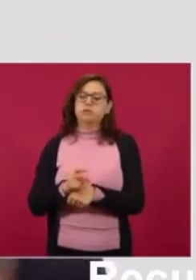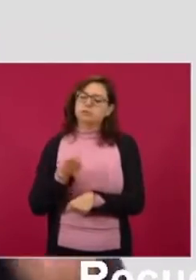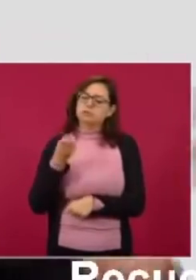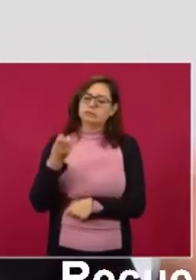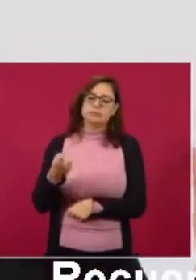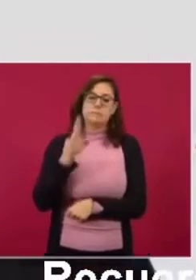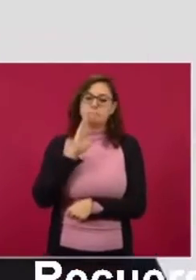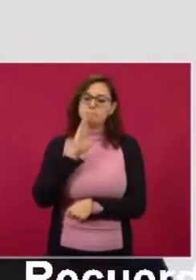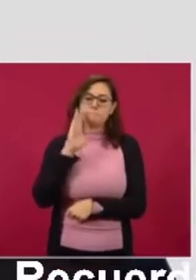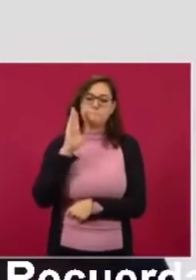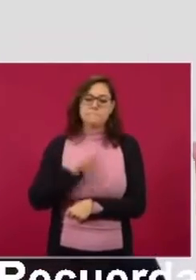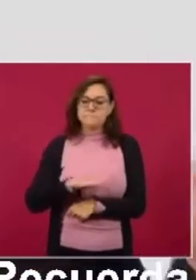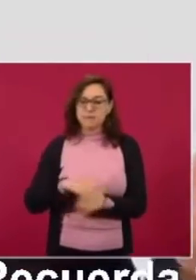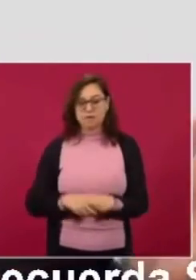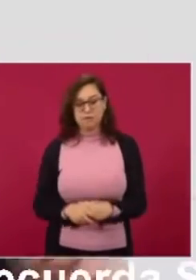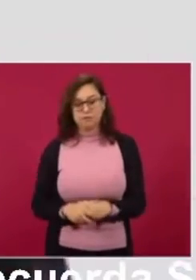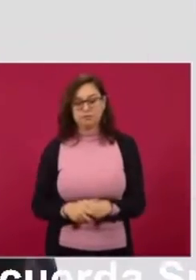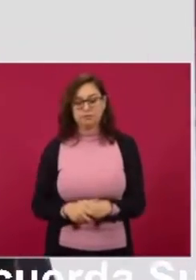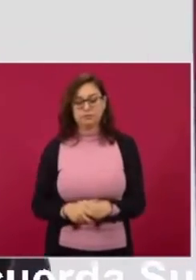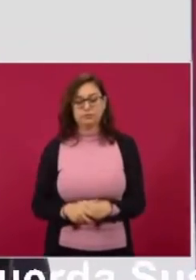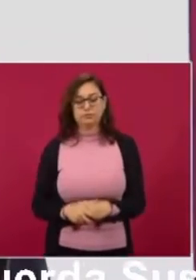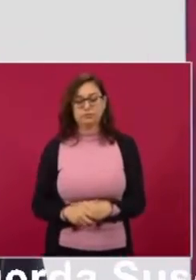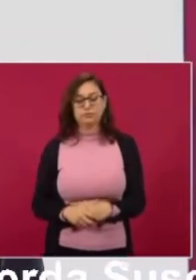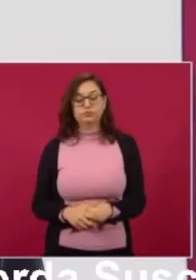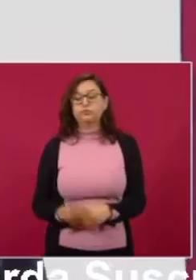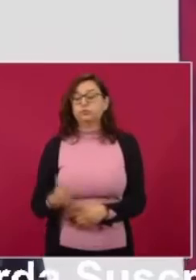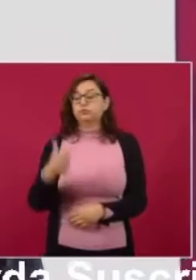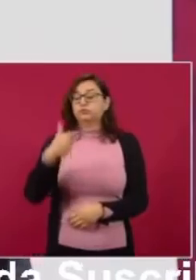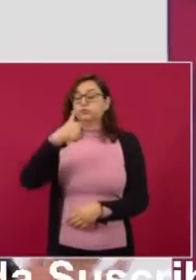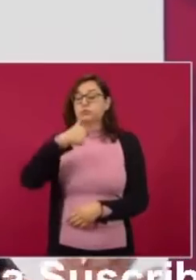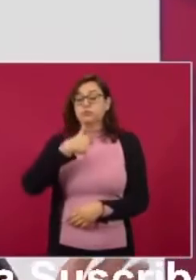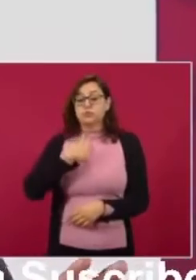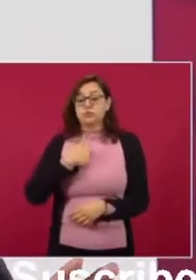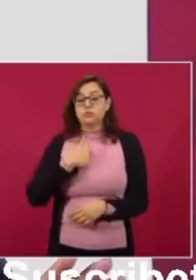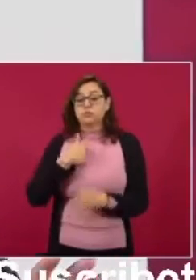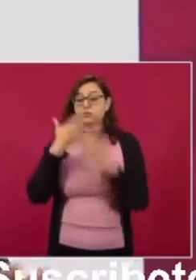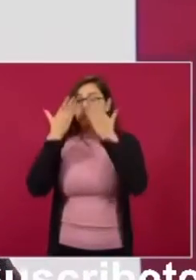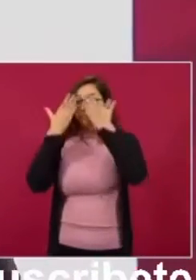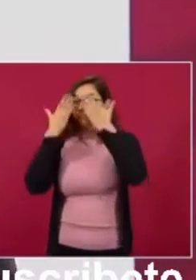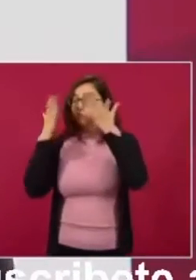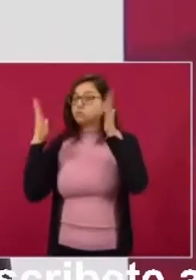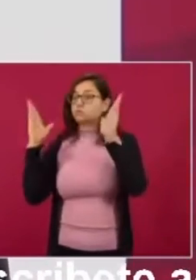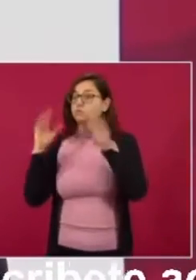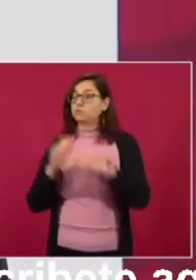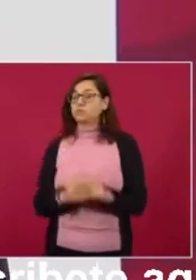soy liberal soy independiente